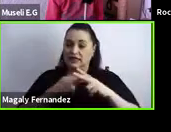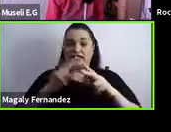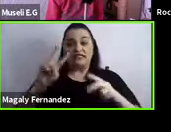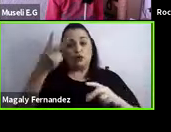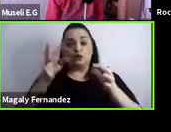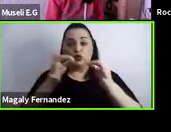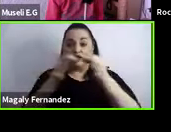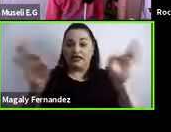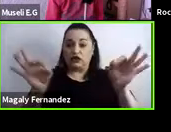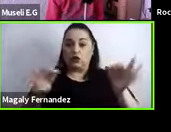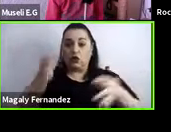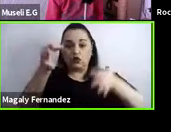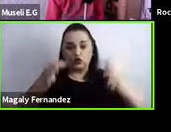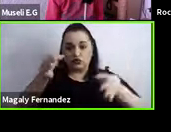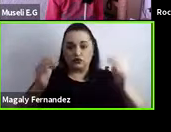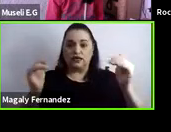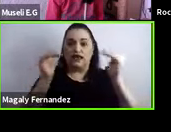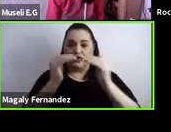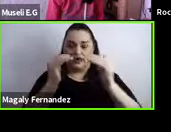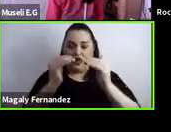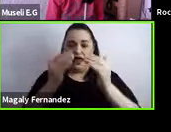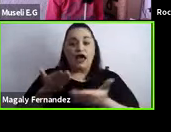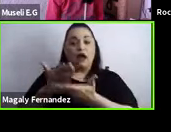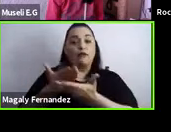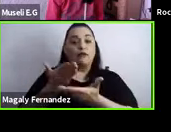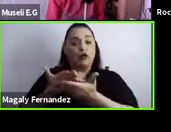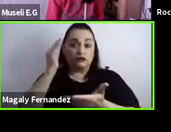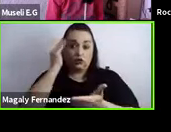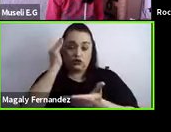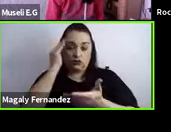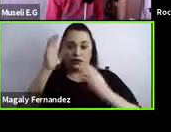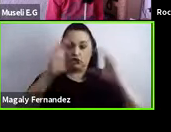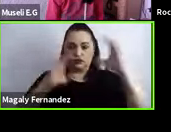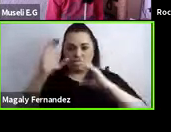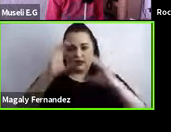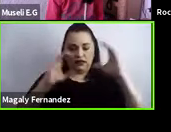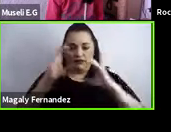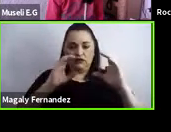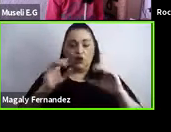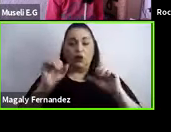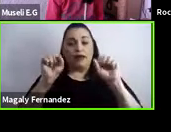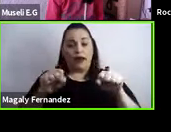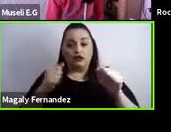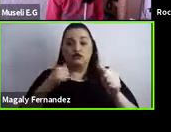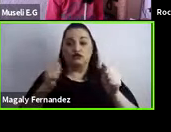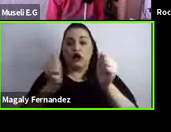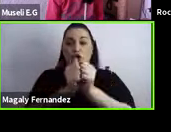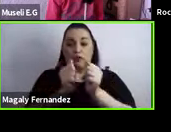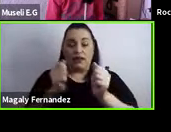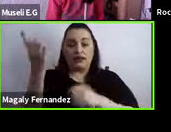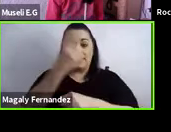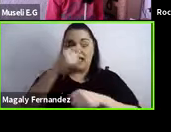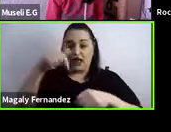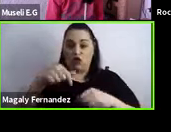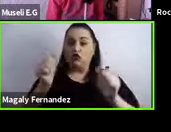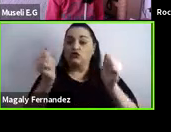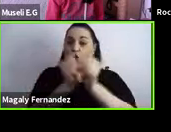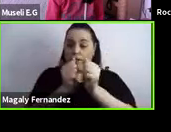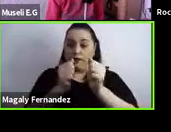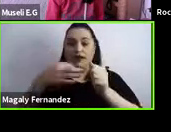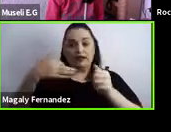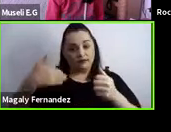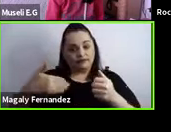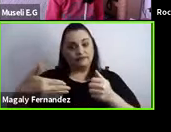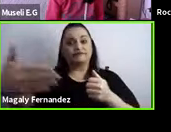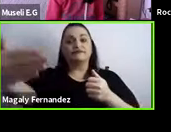título Justicia y Equidad, aportes desde el conocimiento científico. Para ello nos acompaña el día de hoy y nos acompañará a lo largo